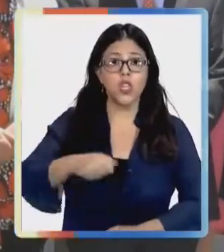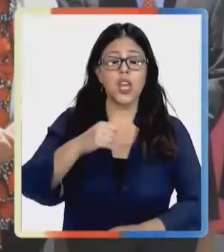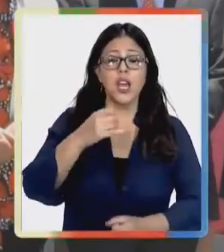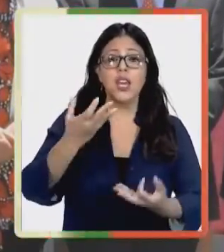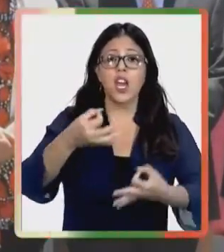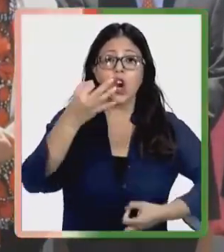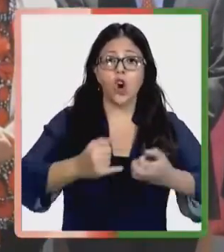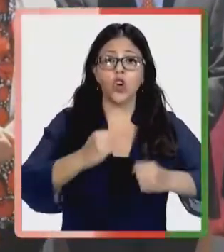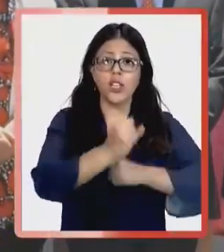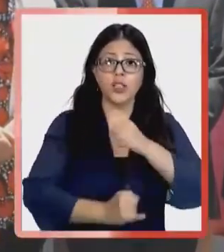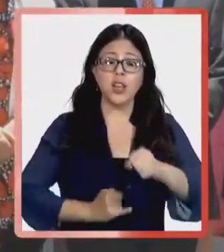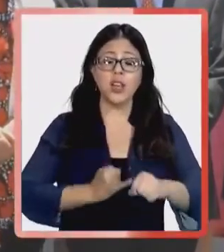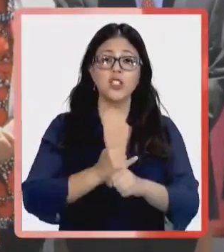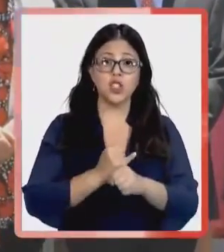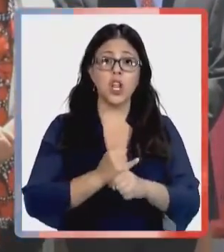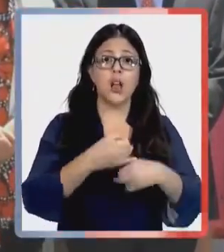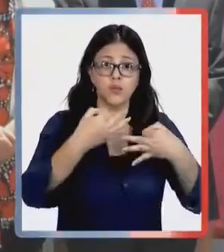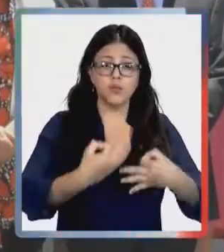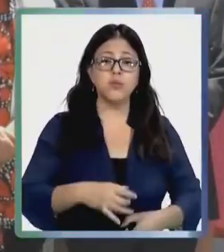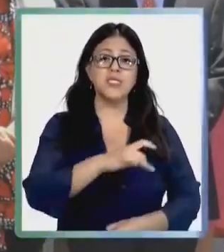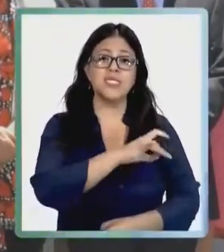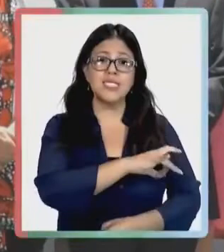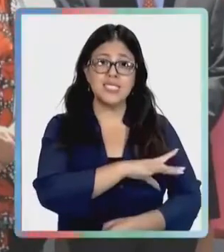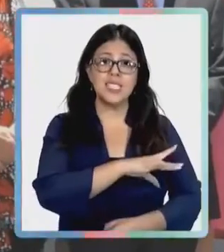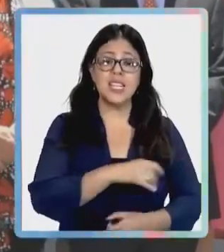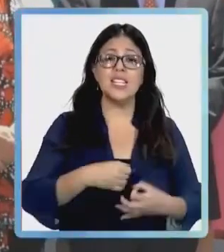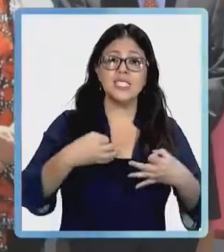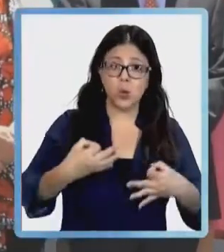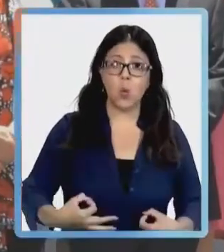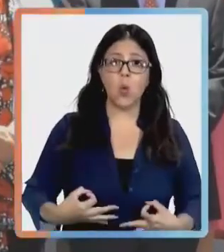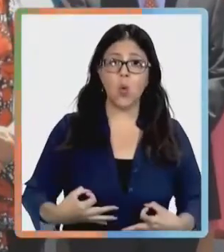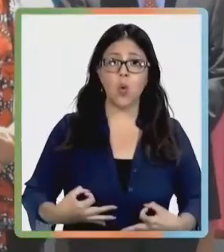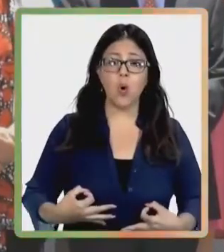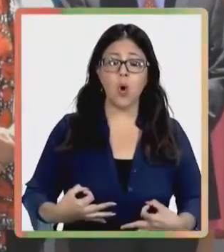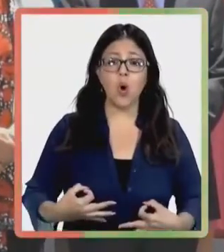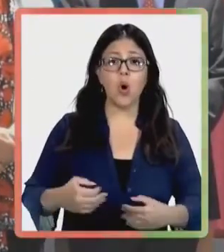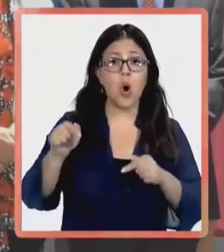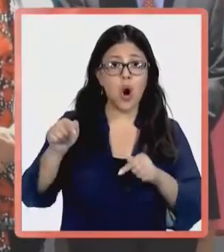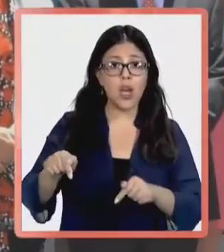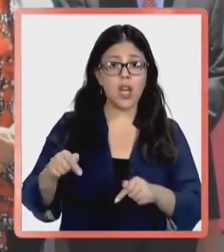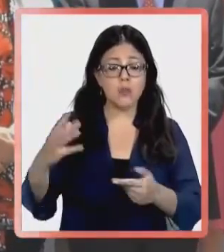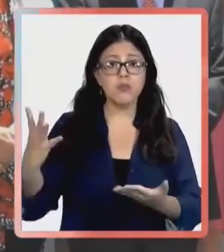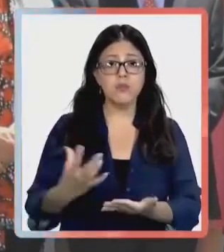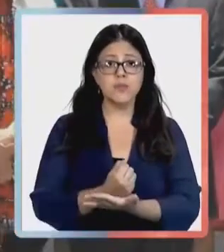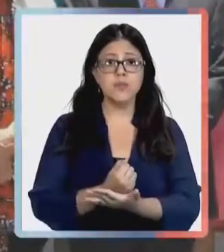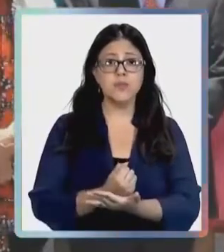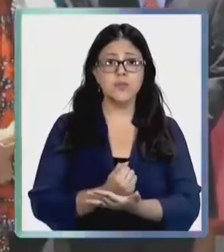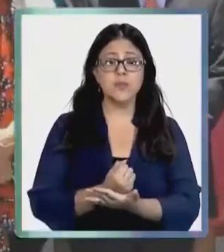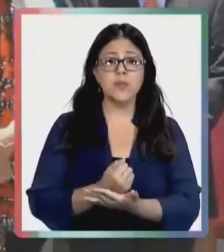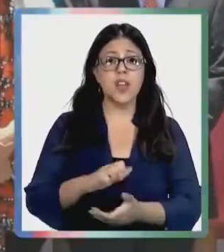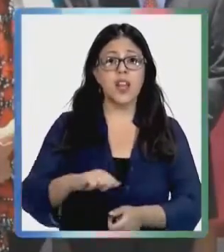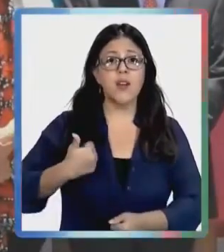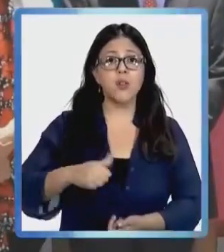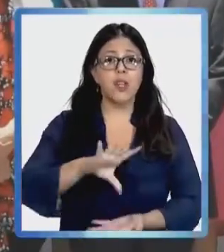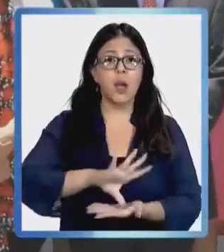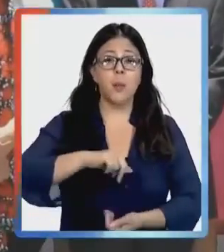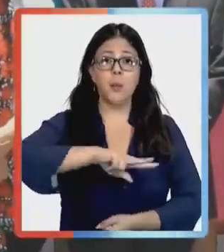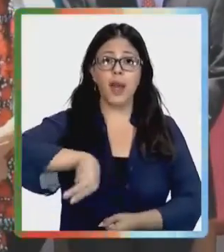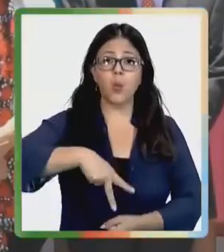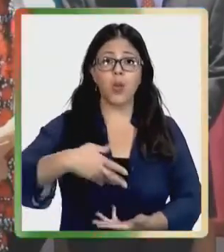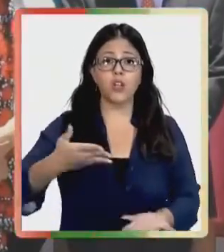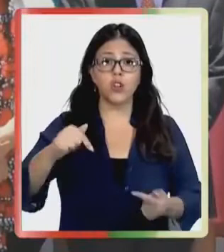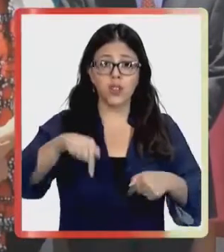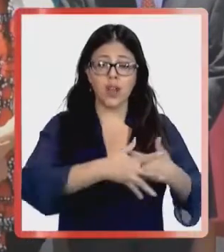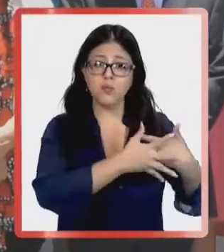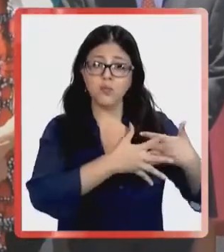Corte Internacional de La Haya ha sido categórico. Chile fue por certeza jurídica a la Corte y la obtuvo. La voluntad de nuestro país es